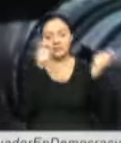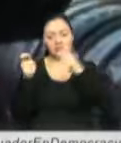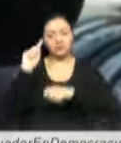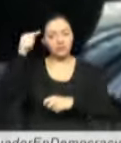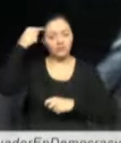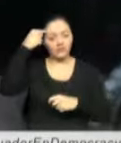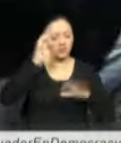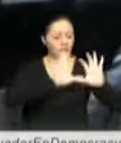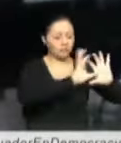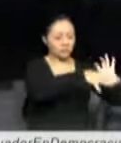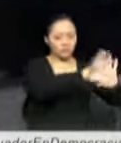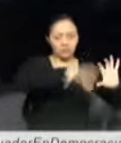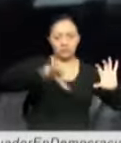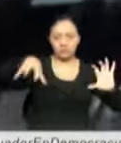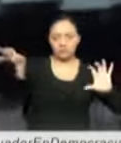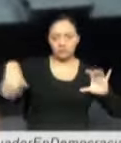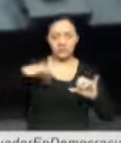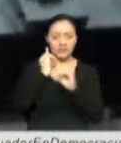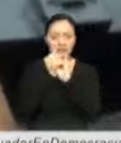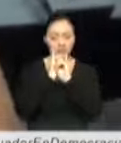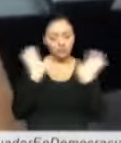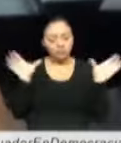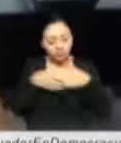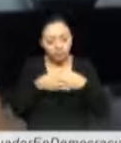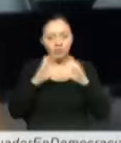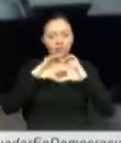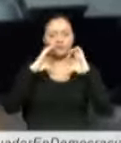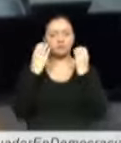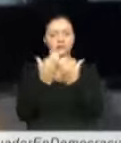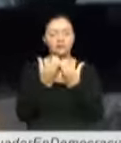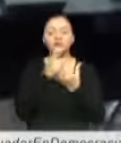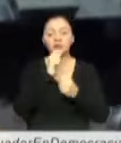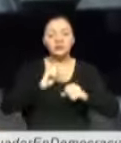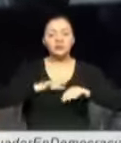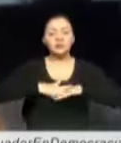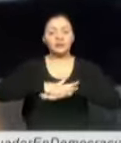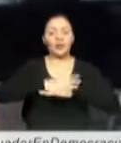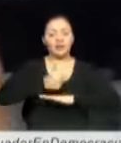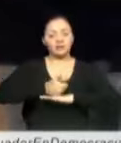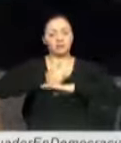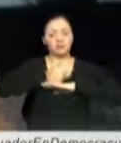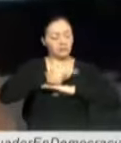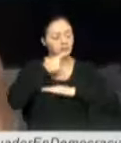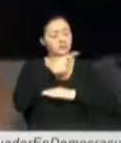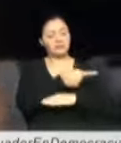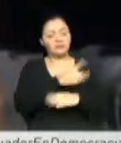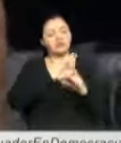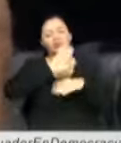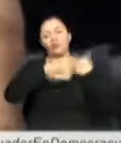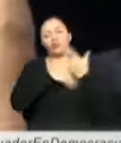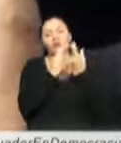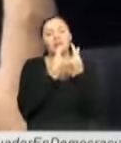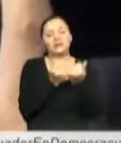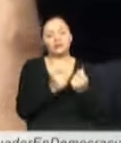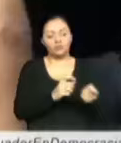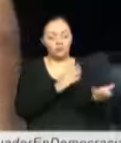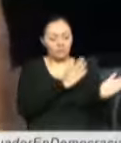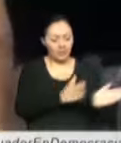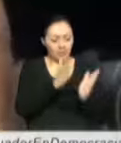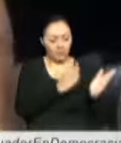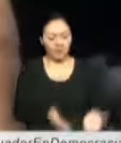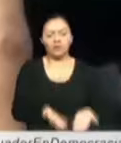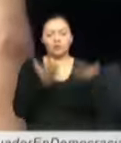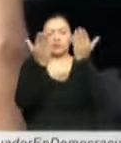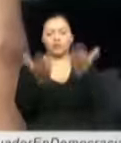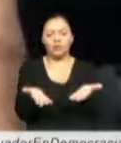¿no?, diferentes instituciones, entre ellas EMPLADES, para dejar todo listo para el nuevo gobierno. Nosotros vamos a dar la